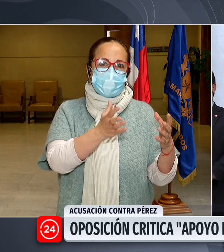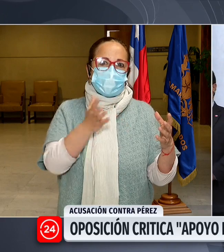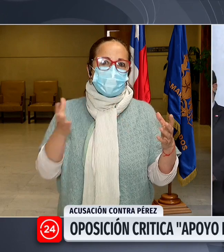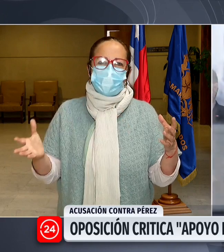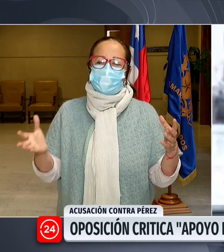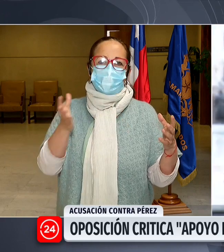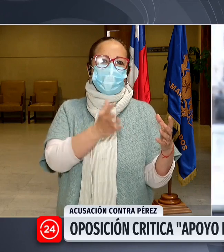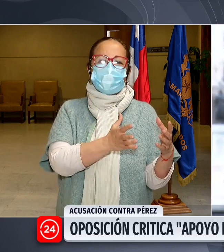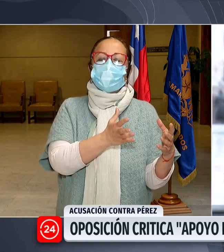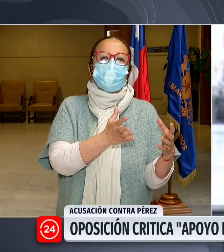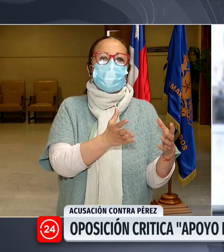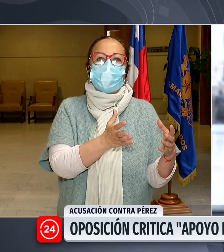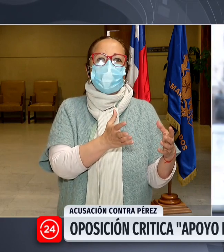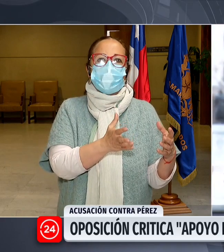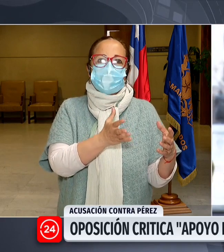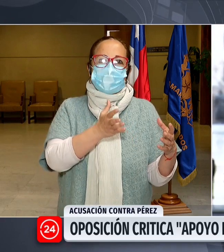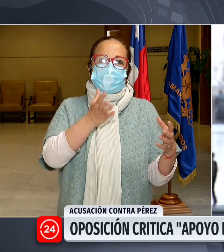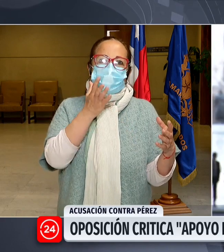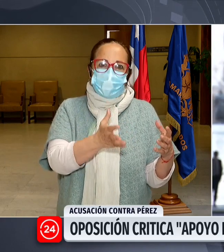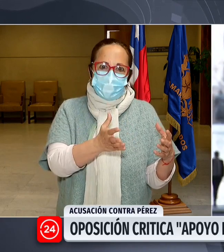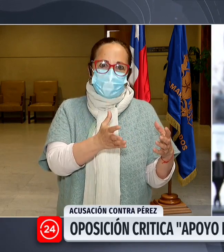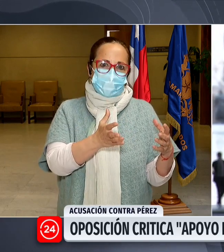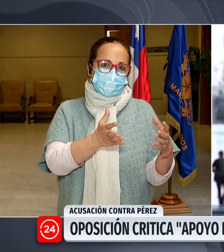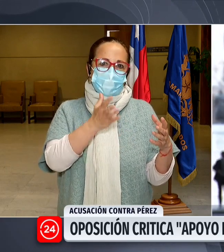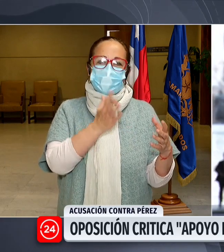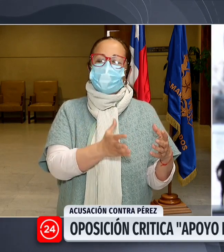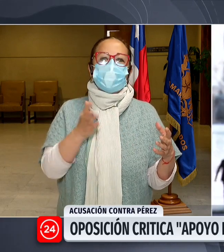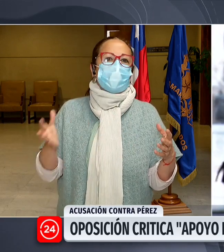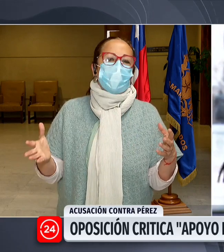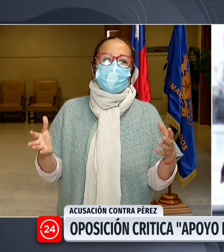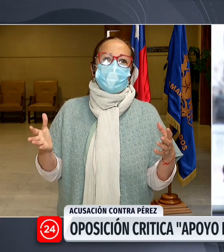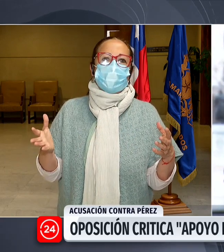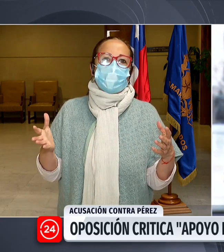que uno ve que existe absolutamente un respaldo del